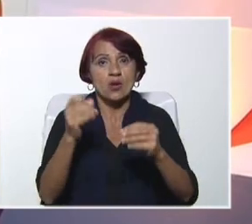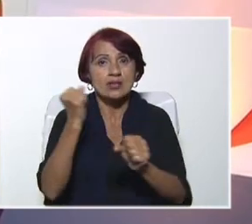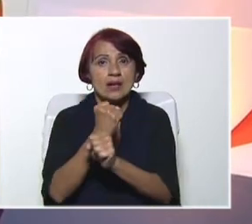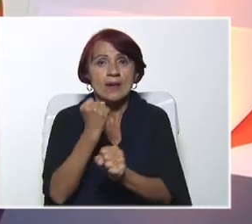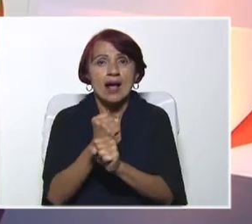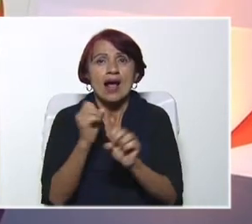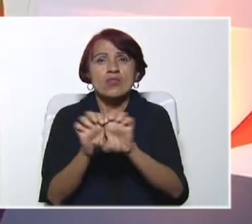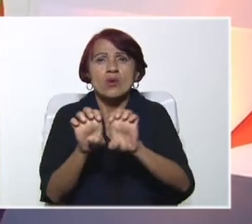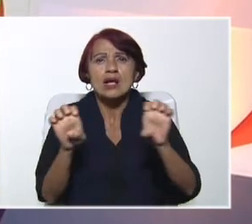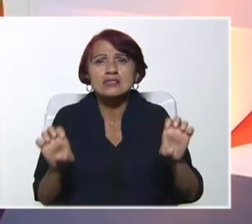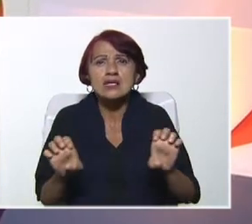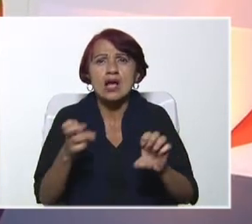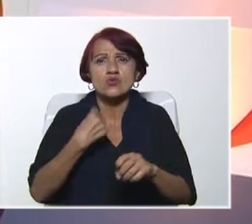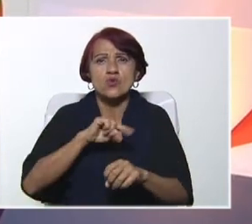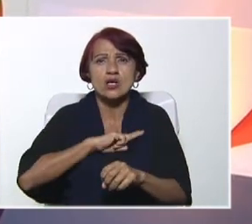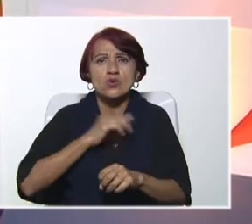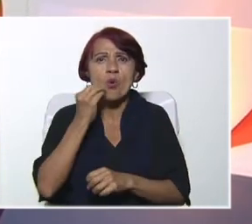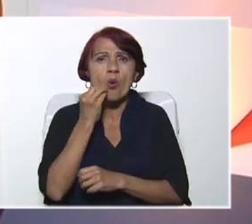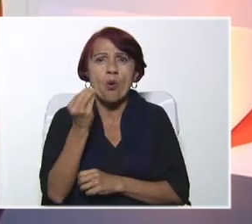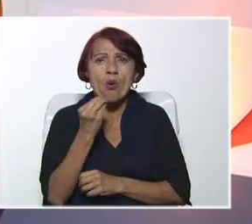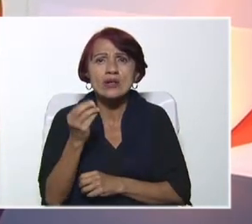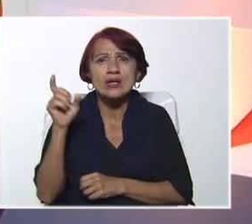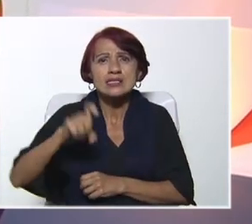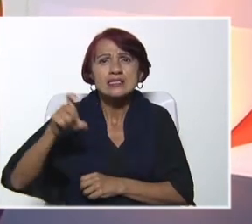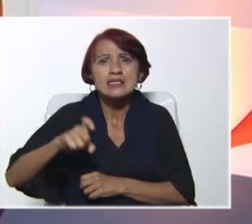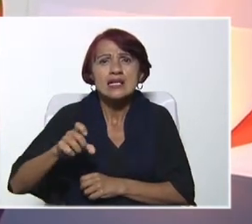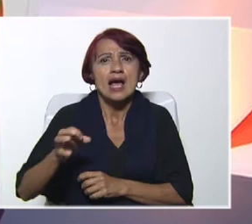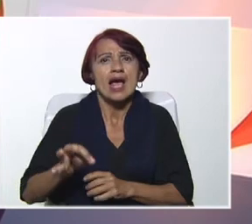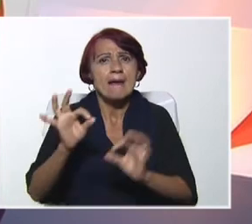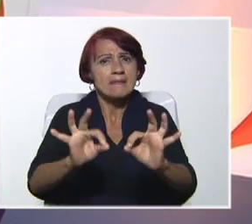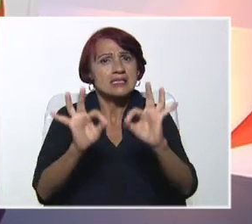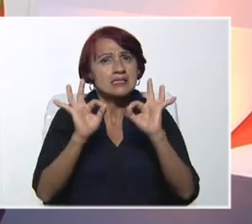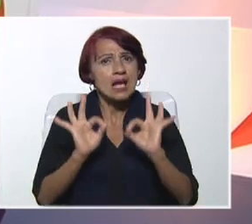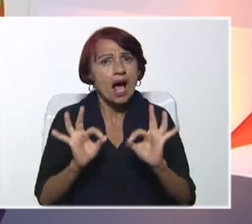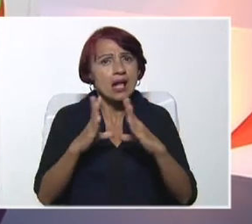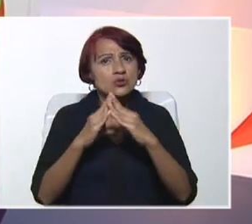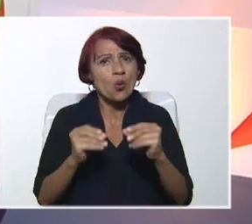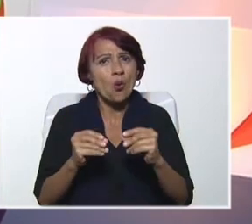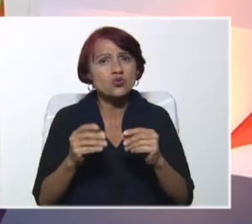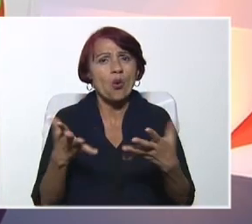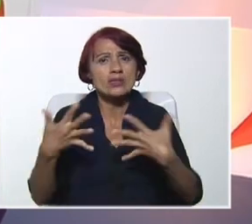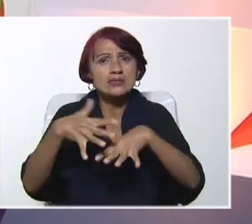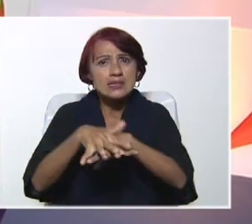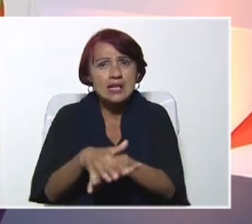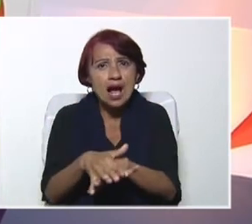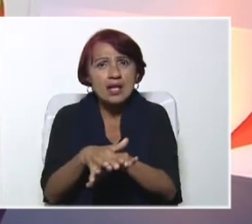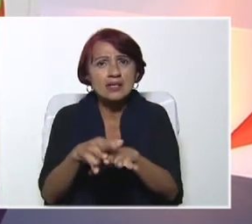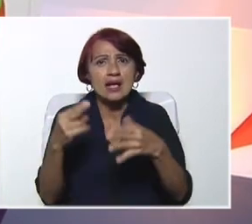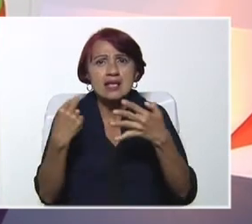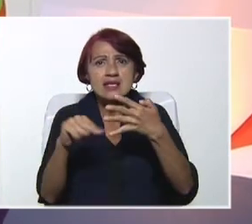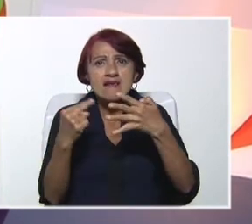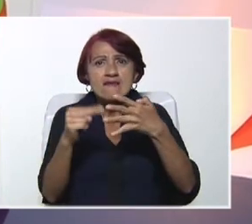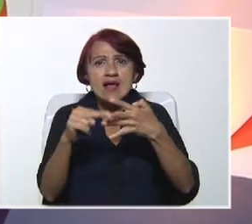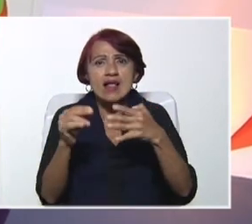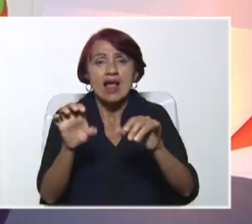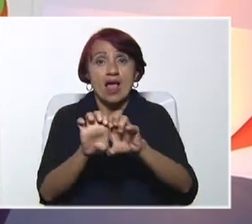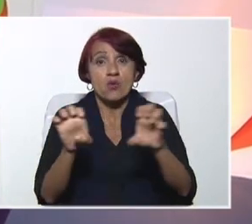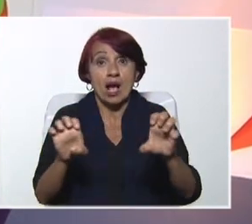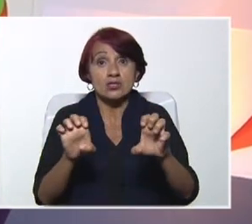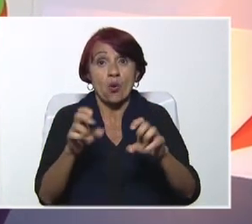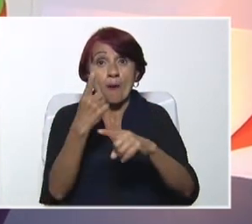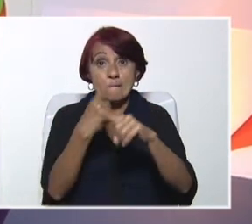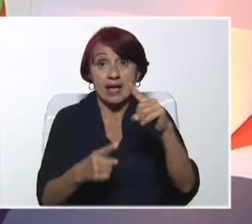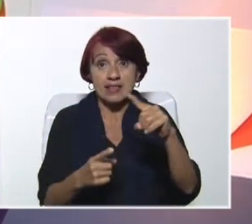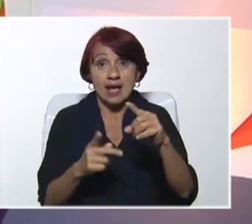la educación de nuestros jóvenes con necesidades educativas especiales integrados en el nivel de educación media y de